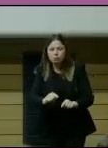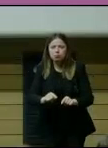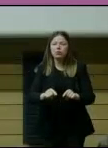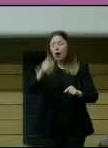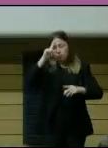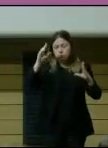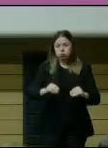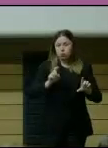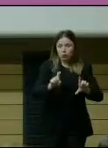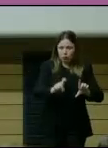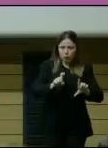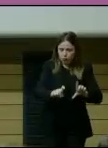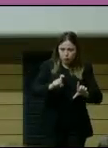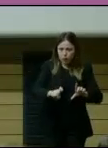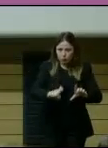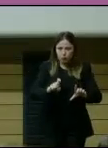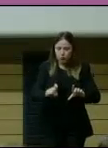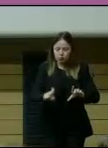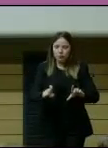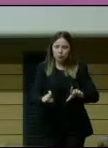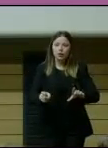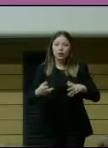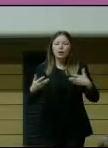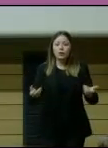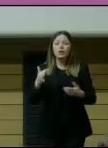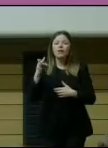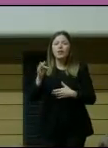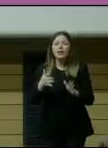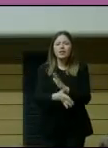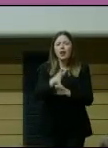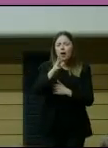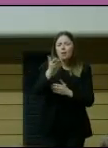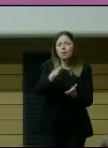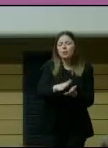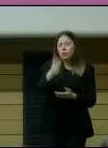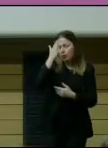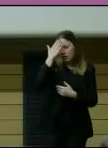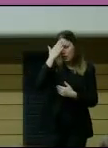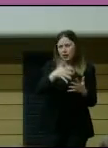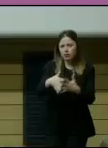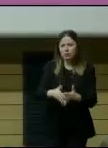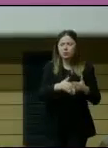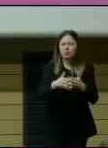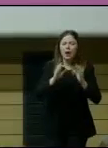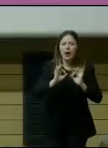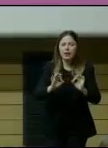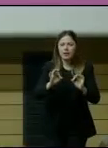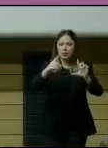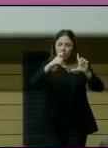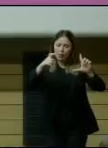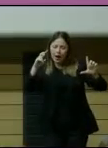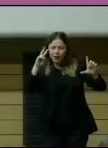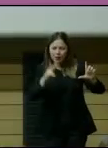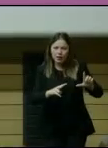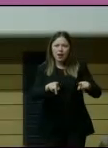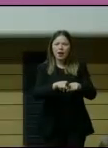impactante, clickbait, dale, ciber al suelo. El fentanilo es la principal causa de muerte por sobredosis de ciudades de Estados Unidos. Ya vemos aquí las imágenes terribles,